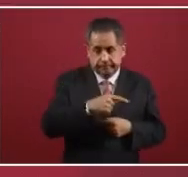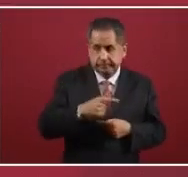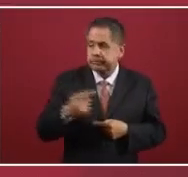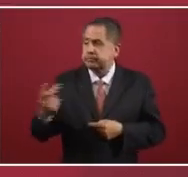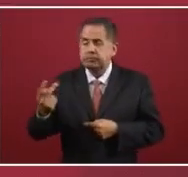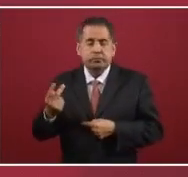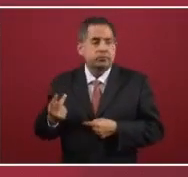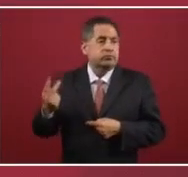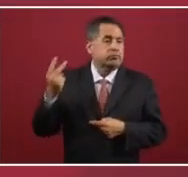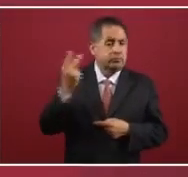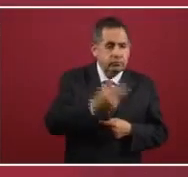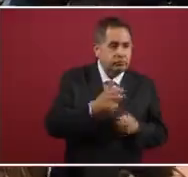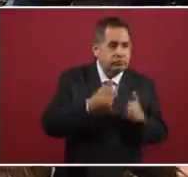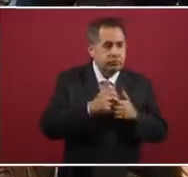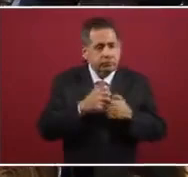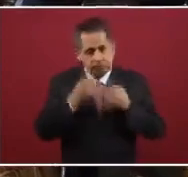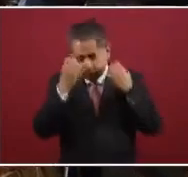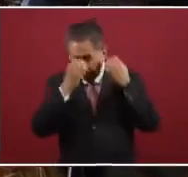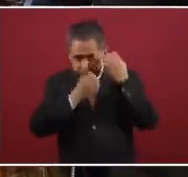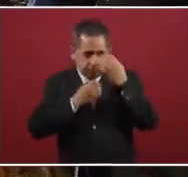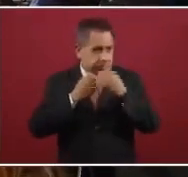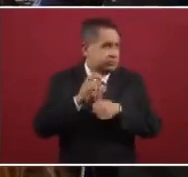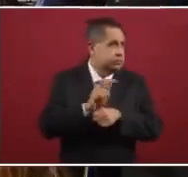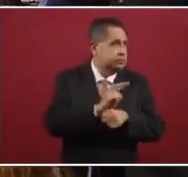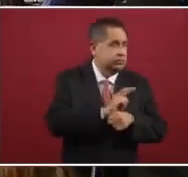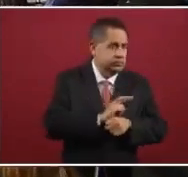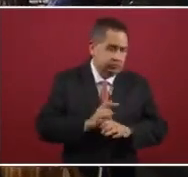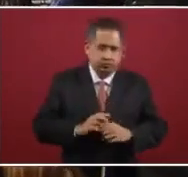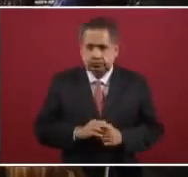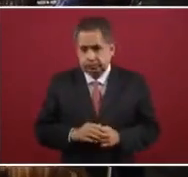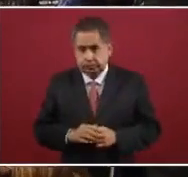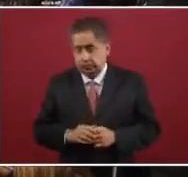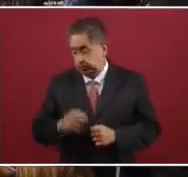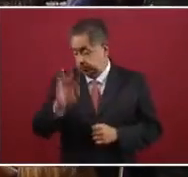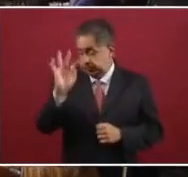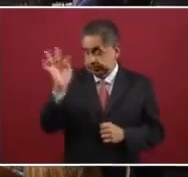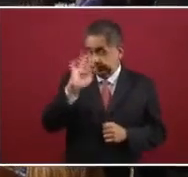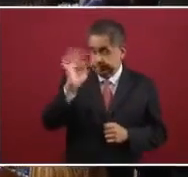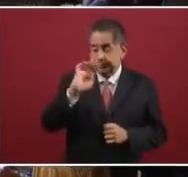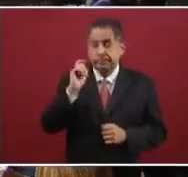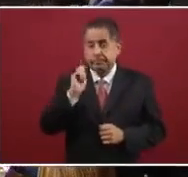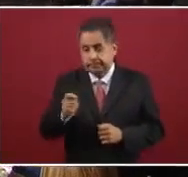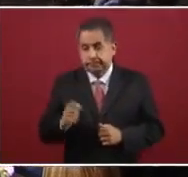empresarial, y llevar a cabo la supervisión. Si